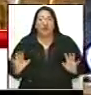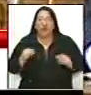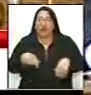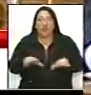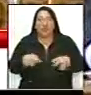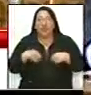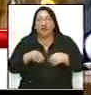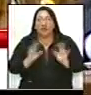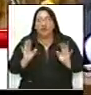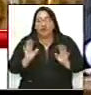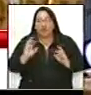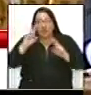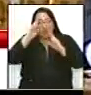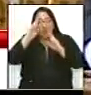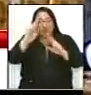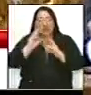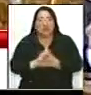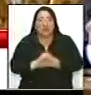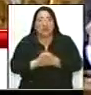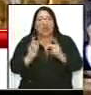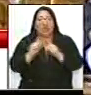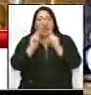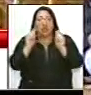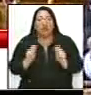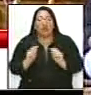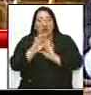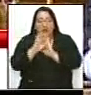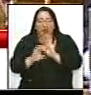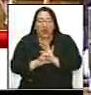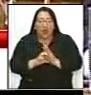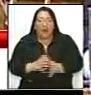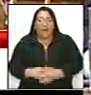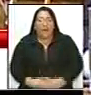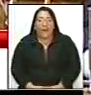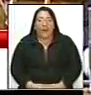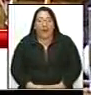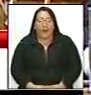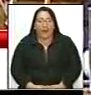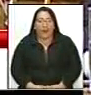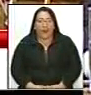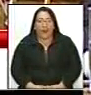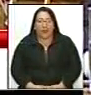Entonces, respeto al Tribunal Constitucional.